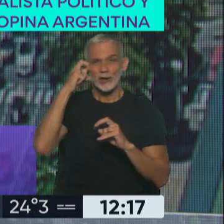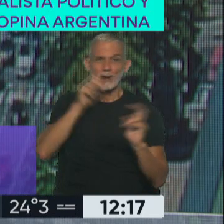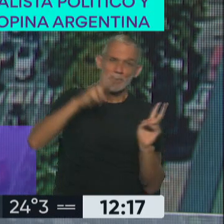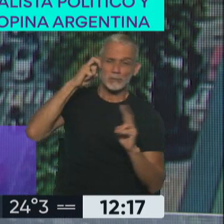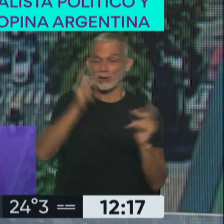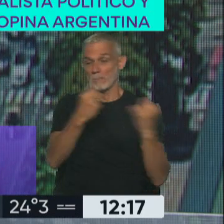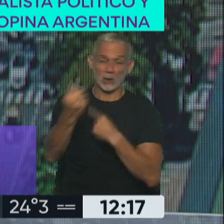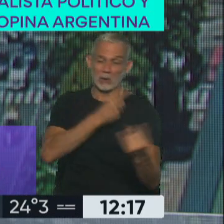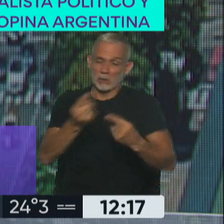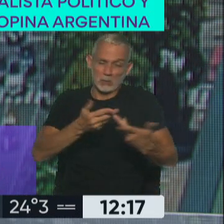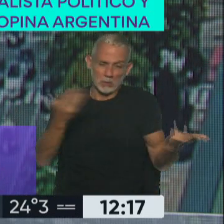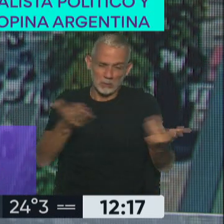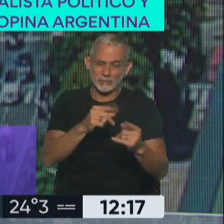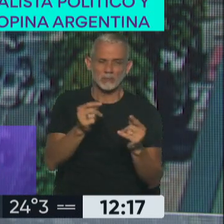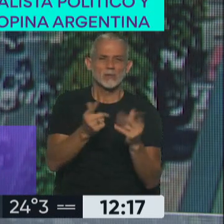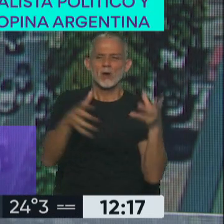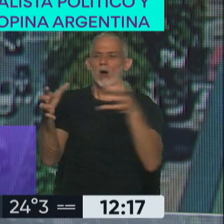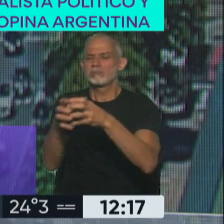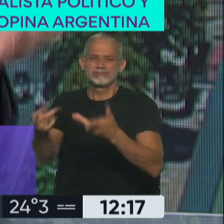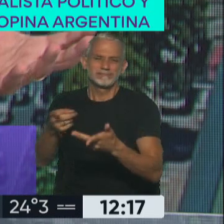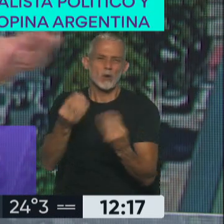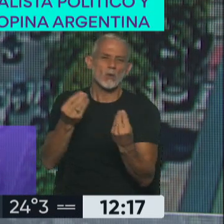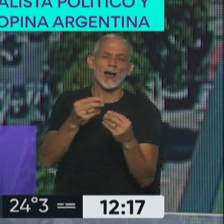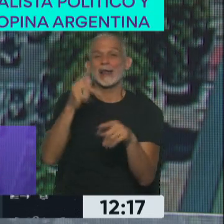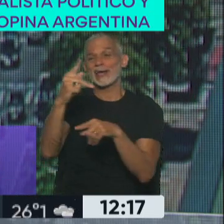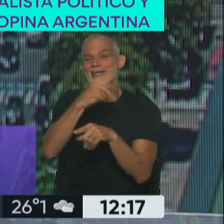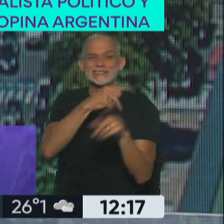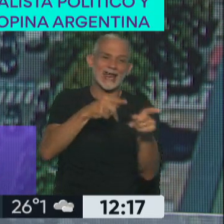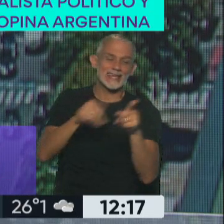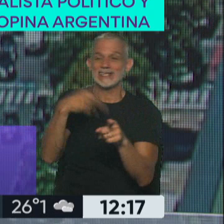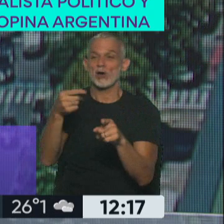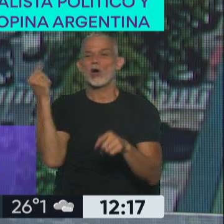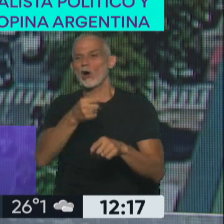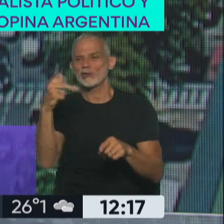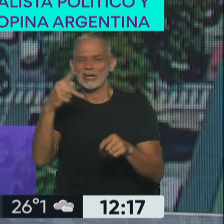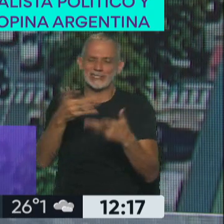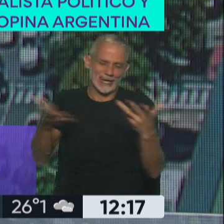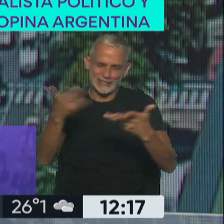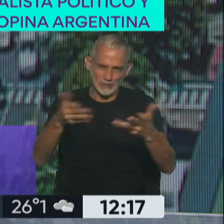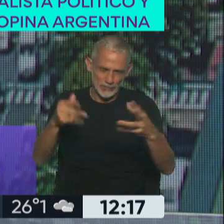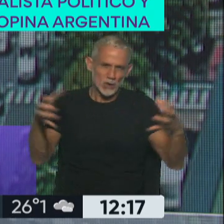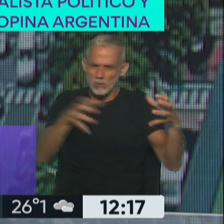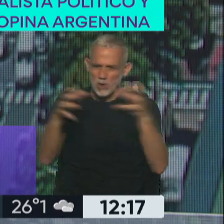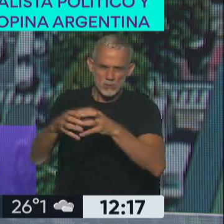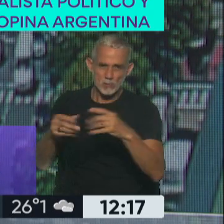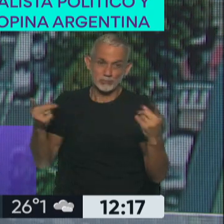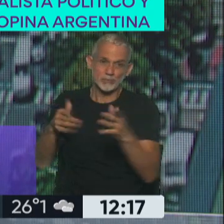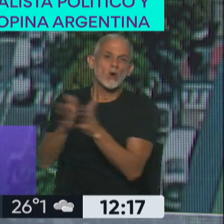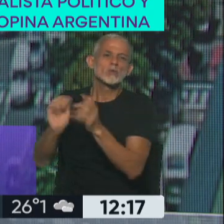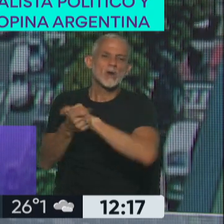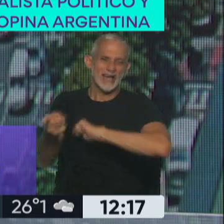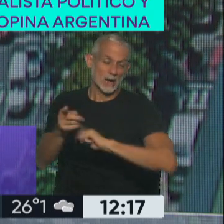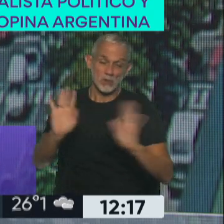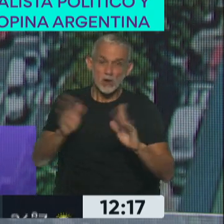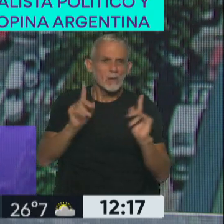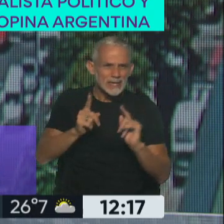fue evolucionando hacia las 2 coaliciones, la coalición kirchnerista y la coalición antikirchnerista o no kirchnerista, que hegemonizaba Juntos por el Cambio.